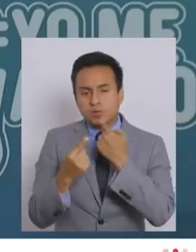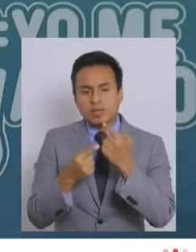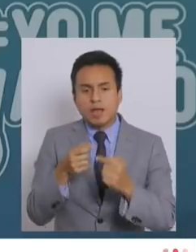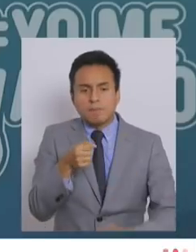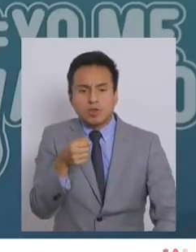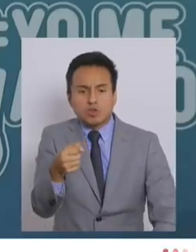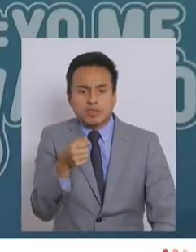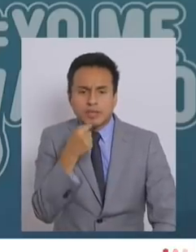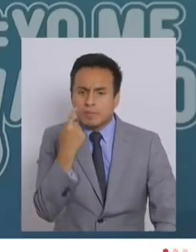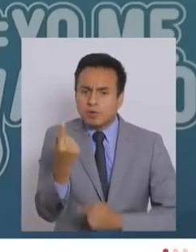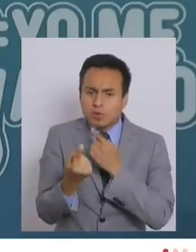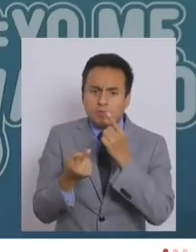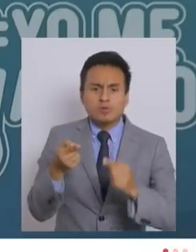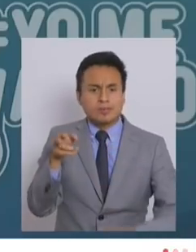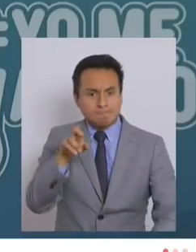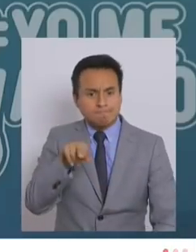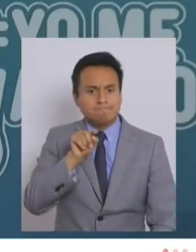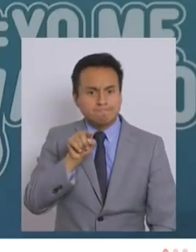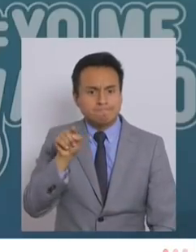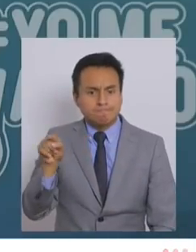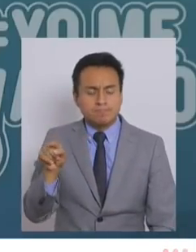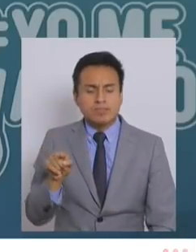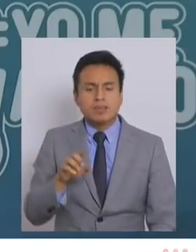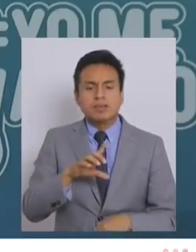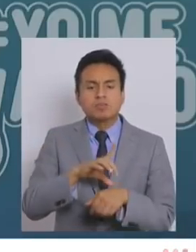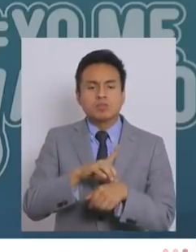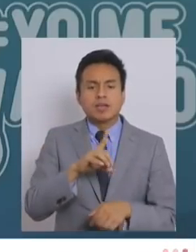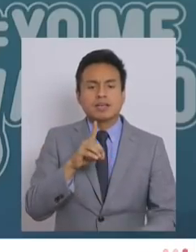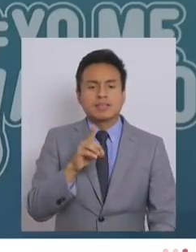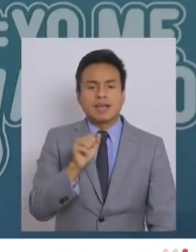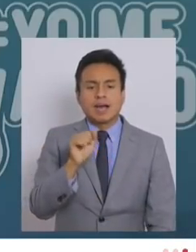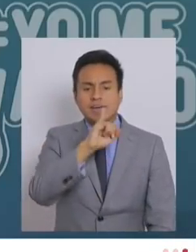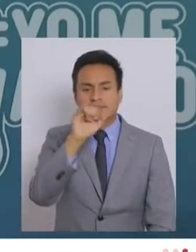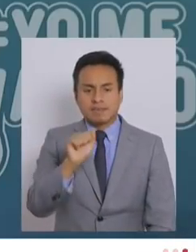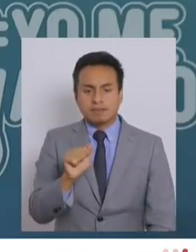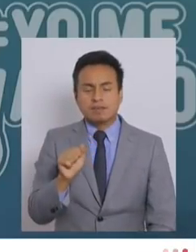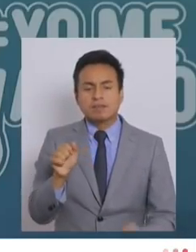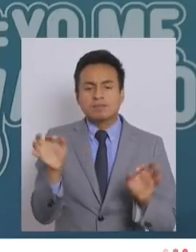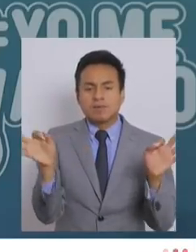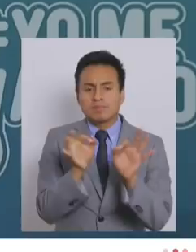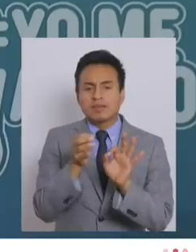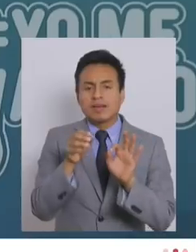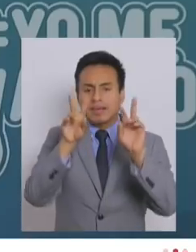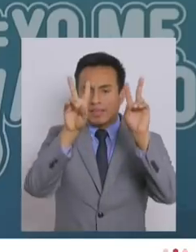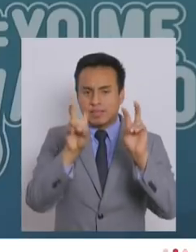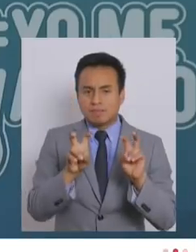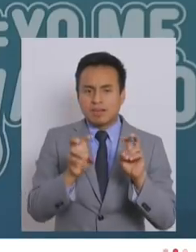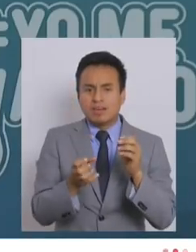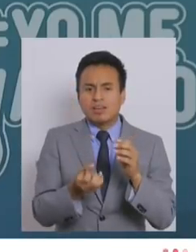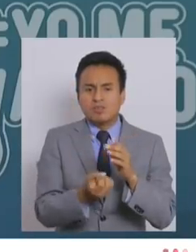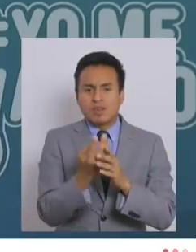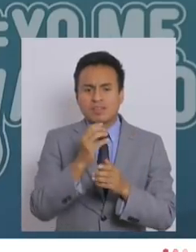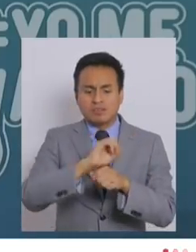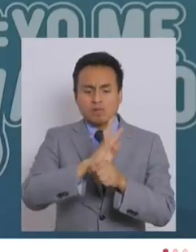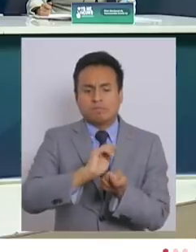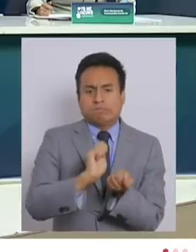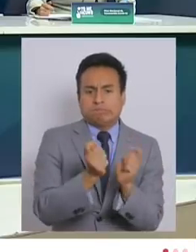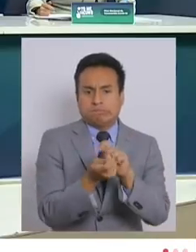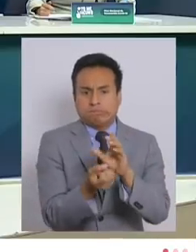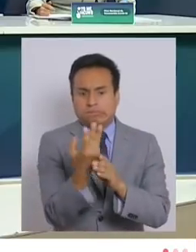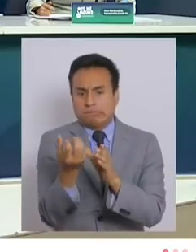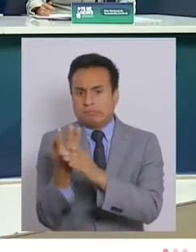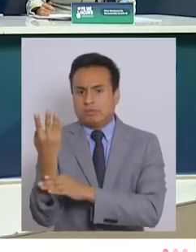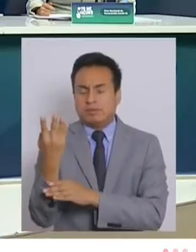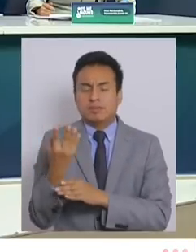periodistas en este sentido la doctora paula daza se referirá al tema de las nuevas variantes doctora